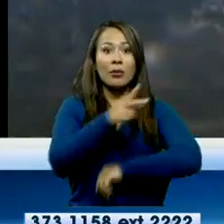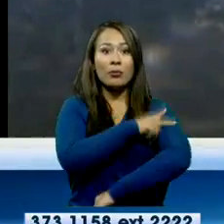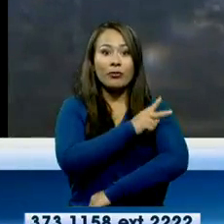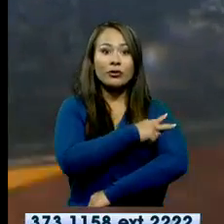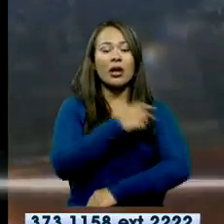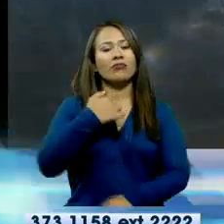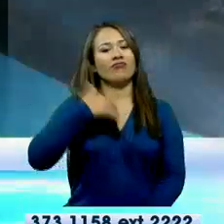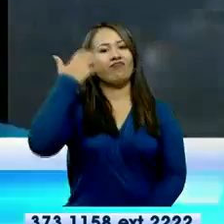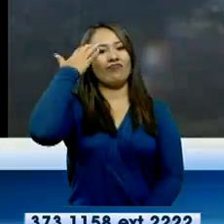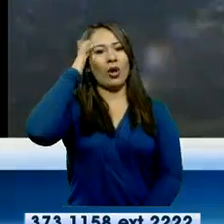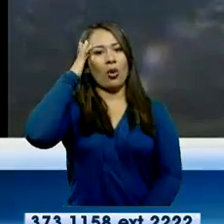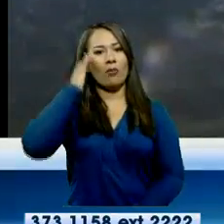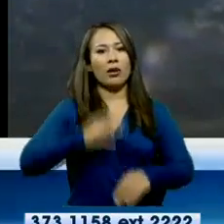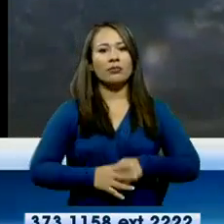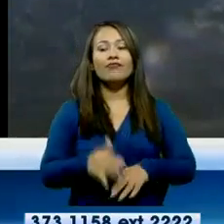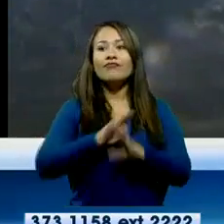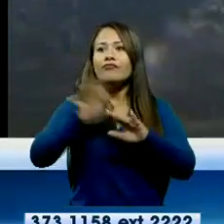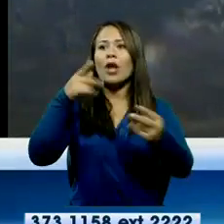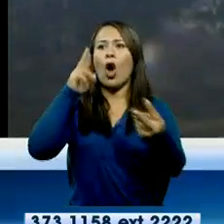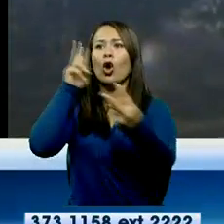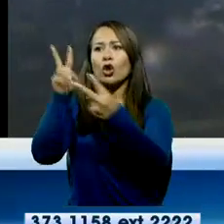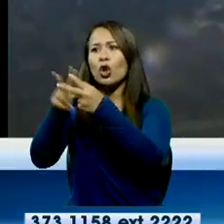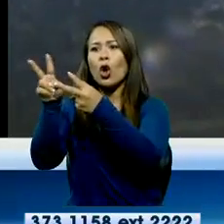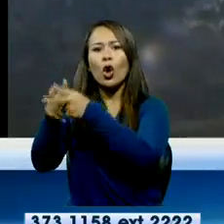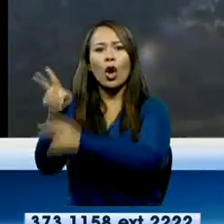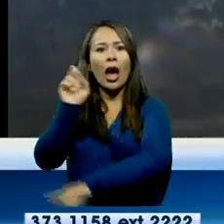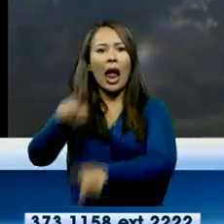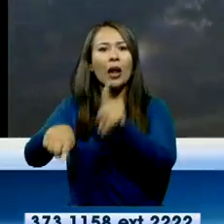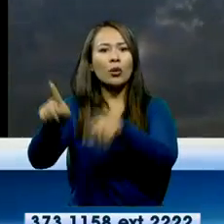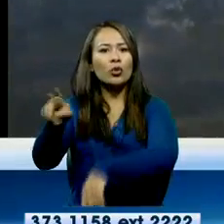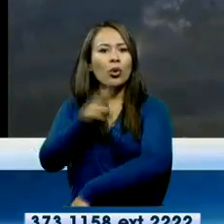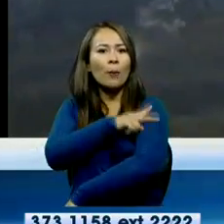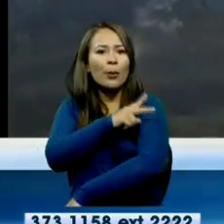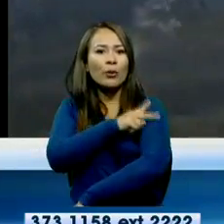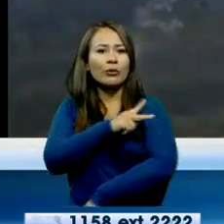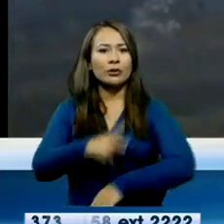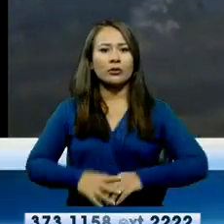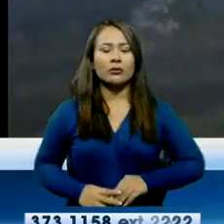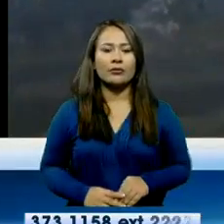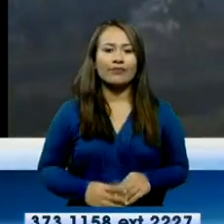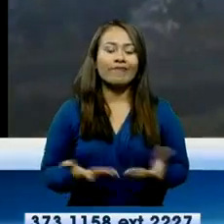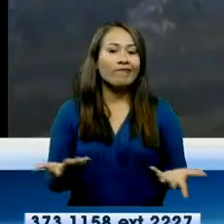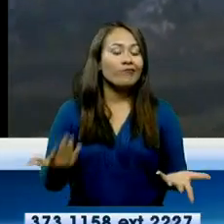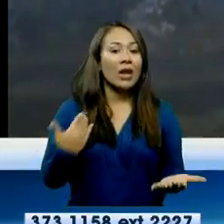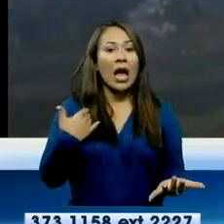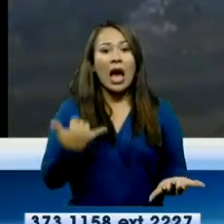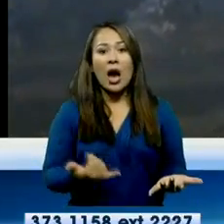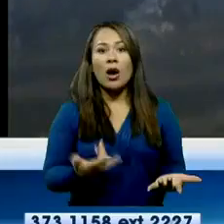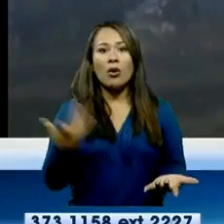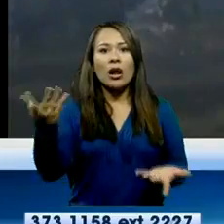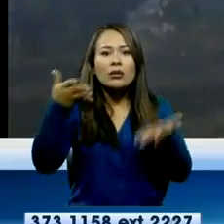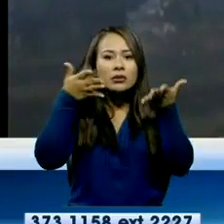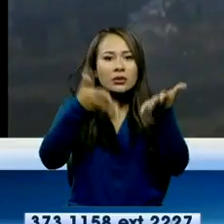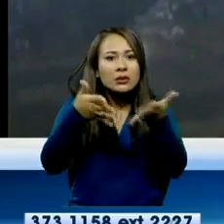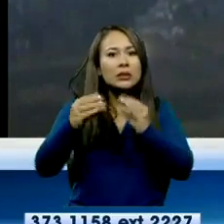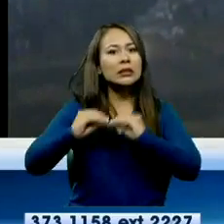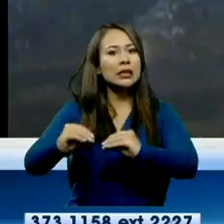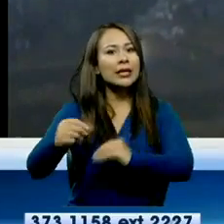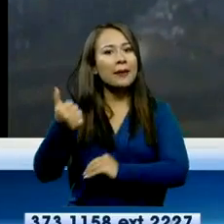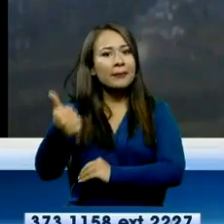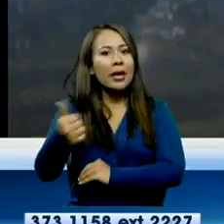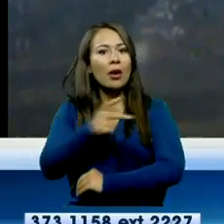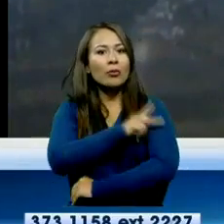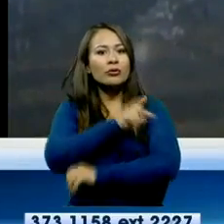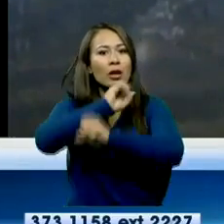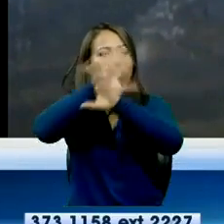preocupa mucho porque ya nosotros conocemos a nuestros profesores, son muy buenos profesores, nos los tienen muy bien entrenados a nuestros hijos solo en